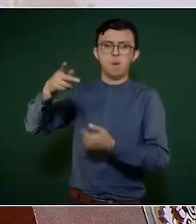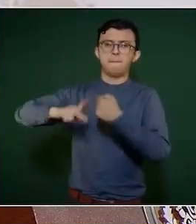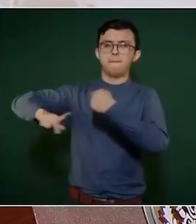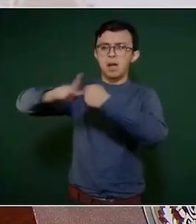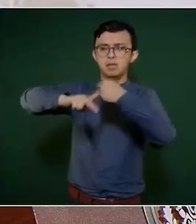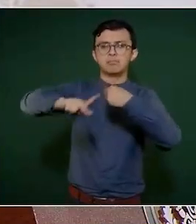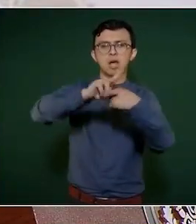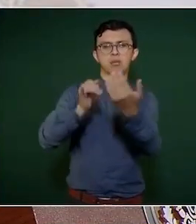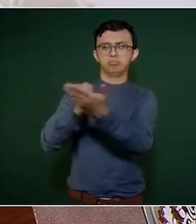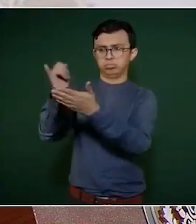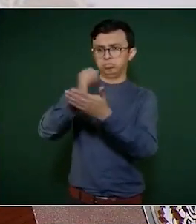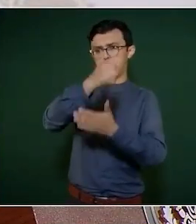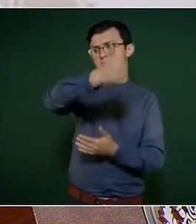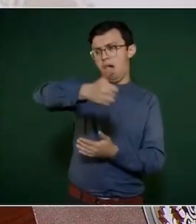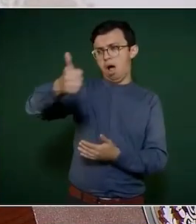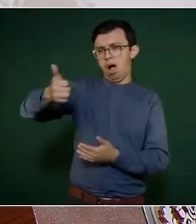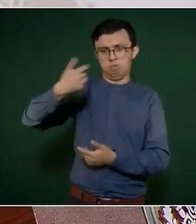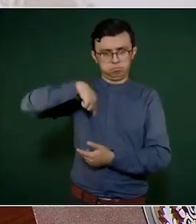país,